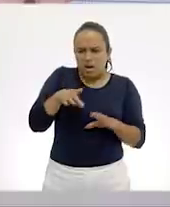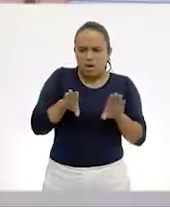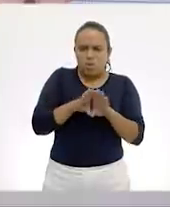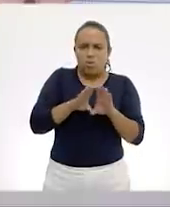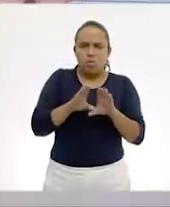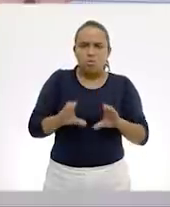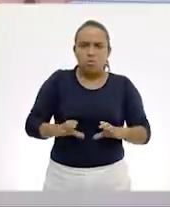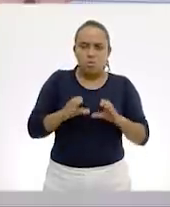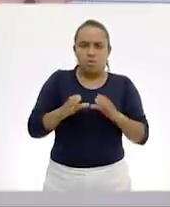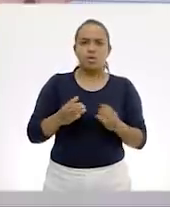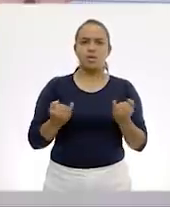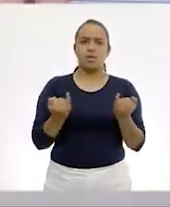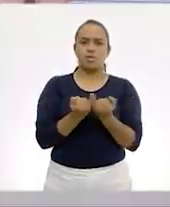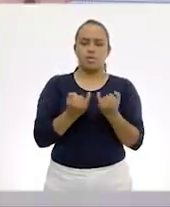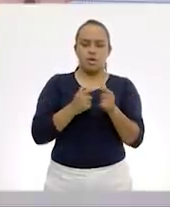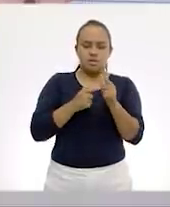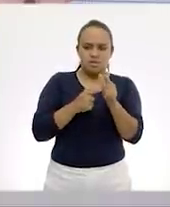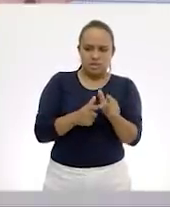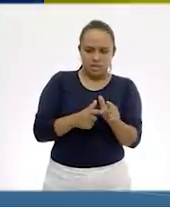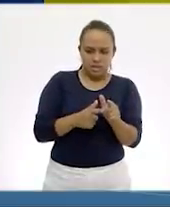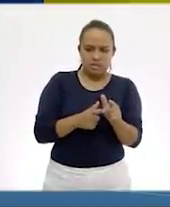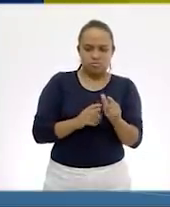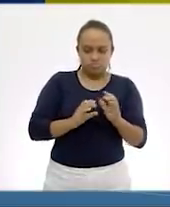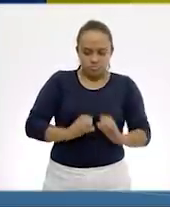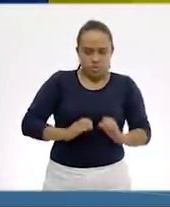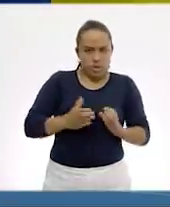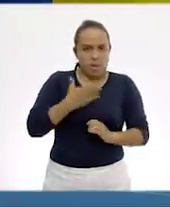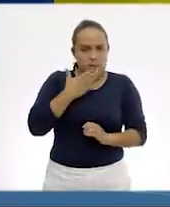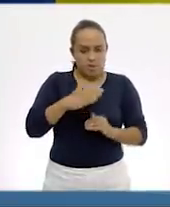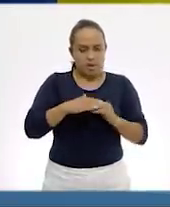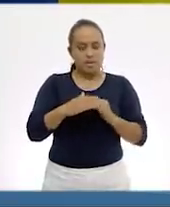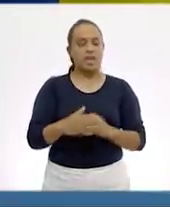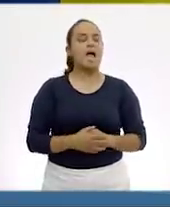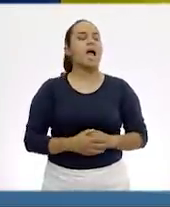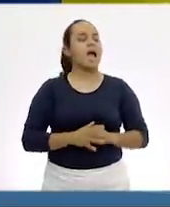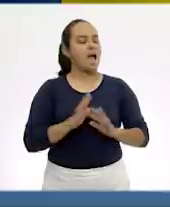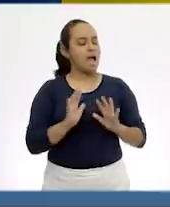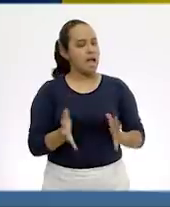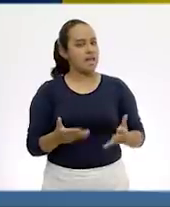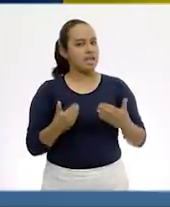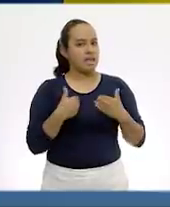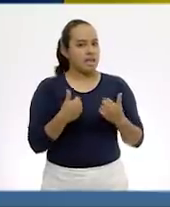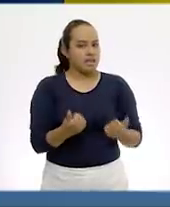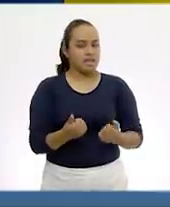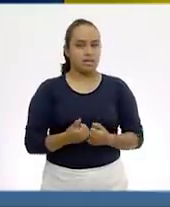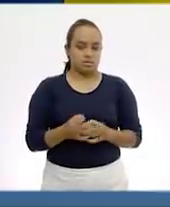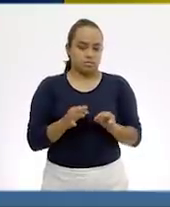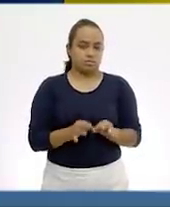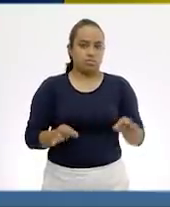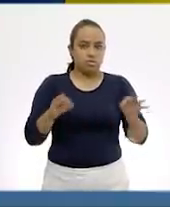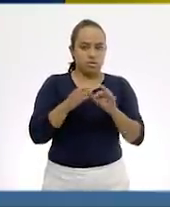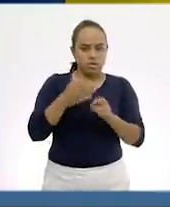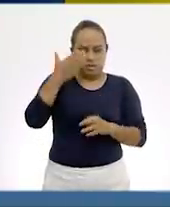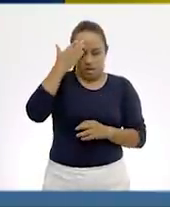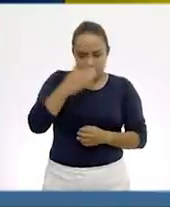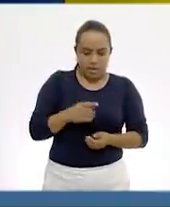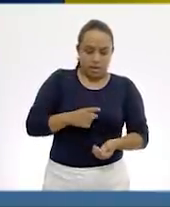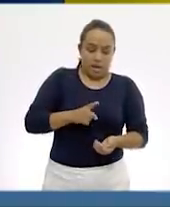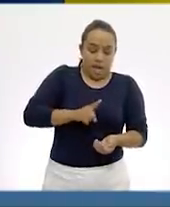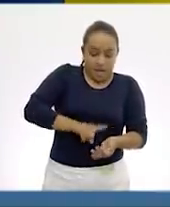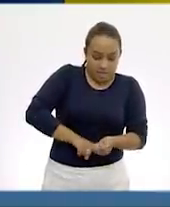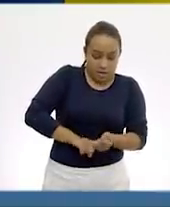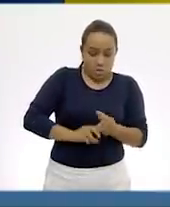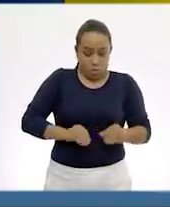y mantenerlos en buen estado. Ahora voy entendiendo. Creo que es bueno saber qué órganos internos y